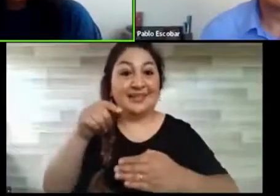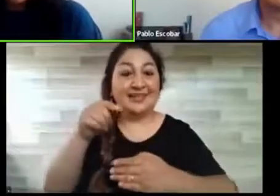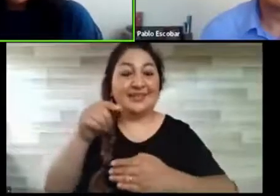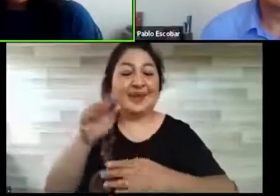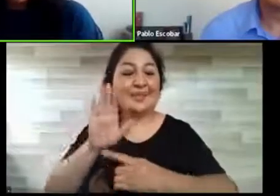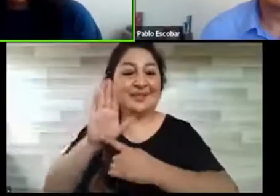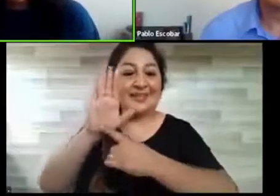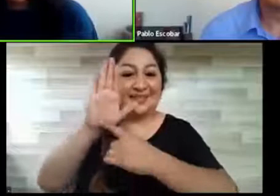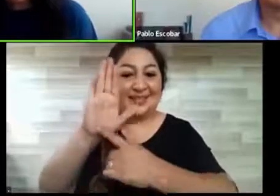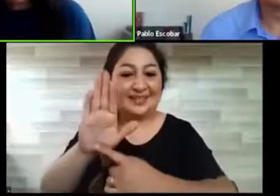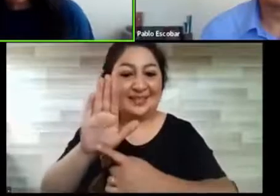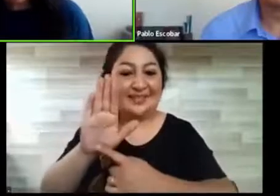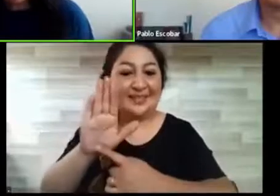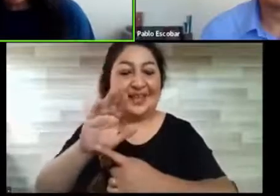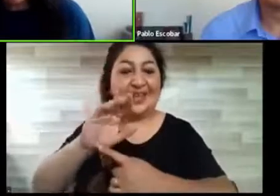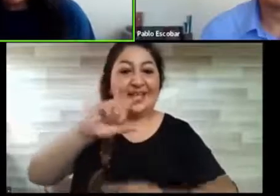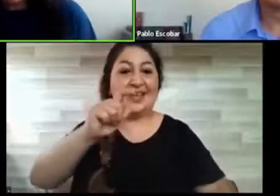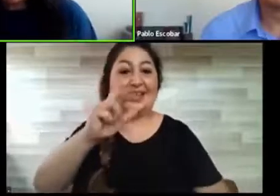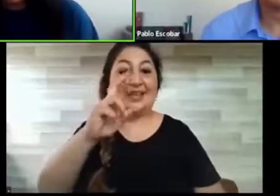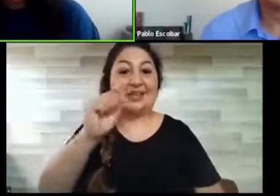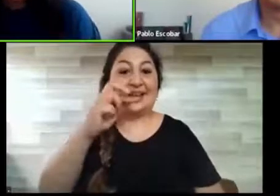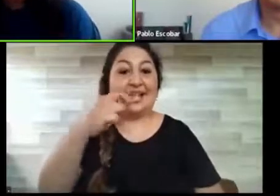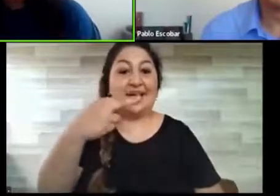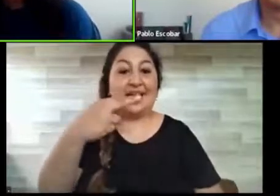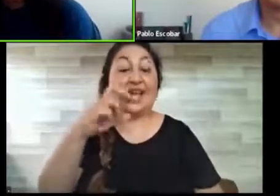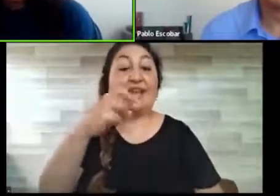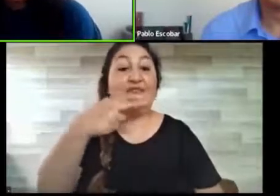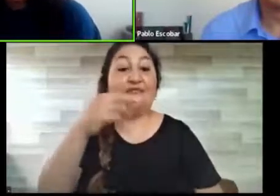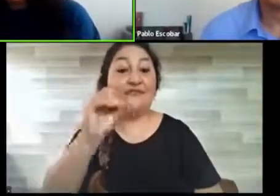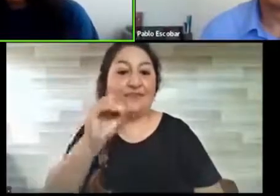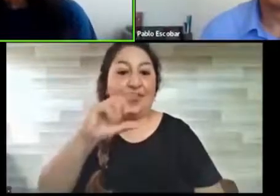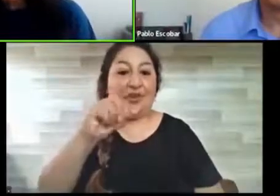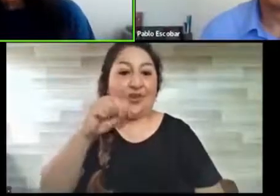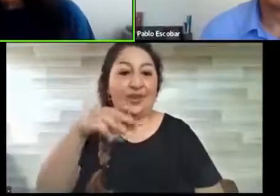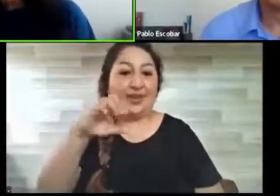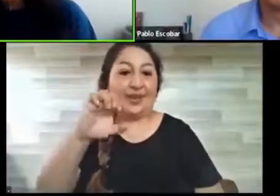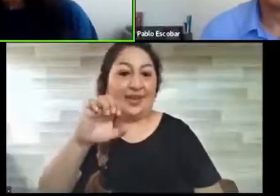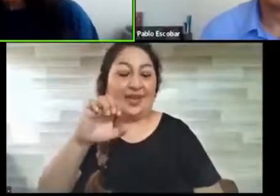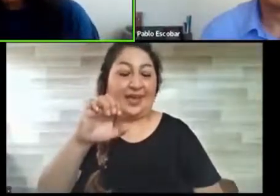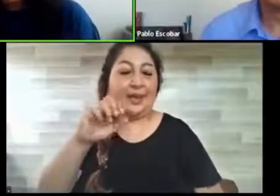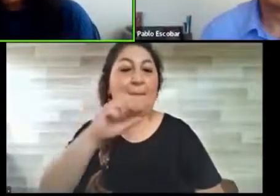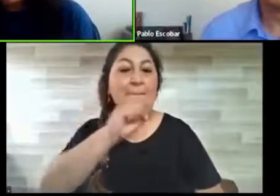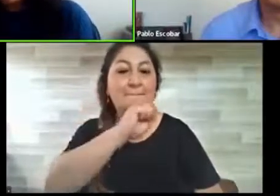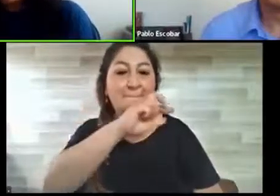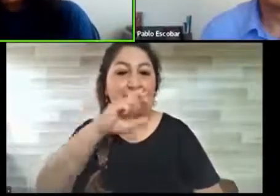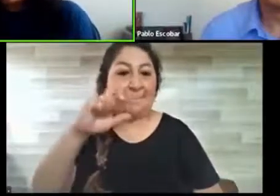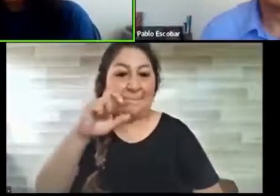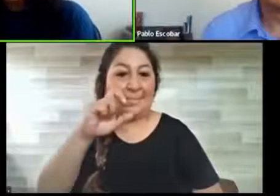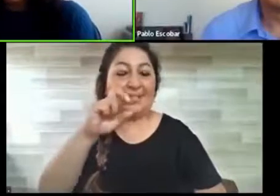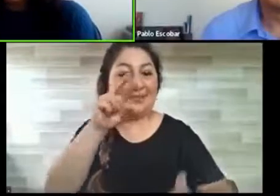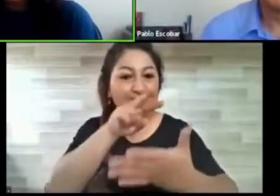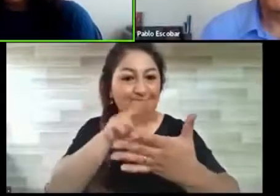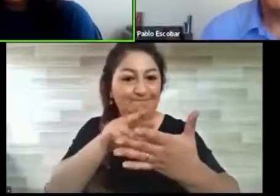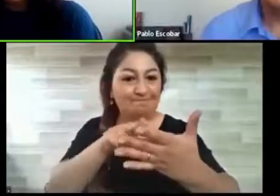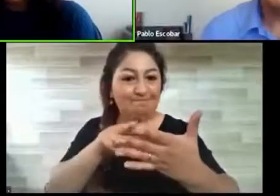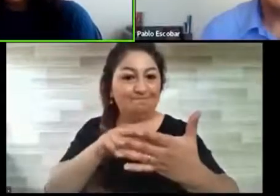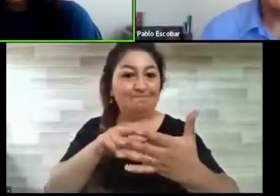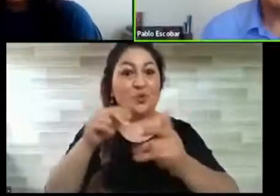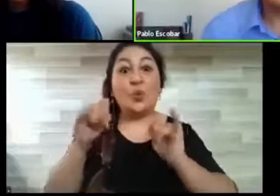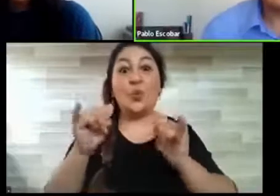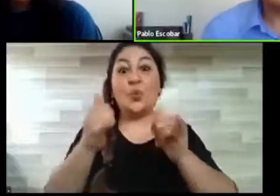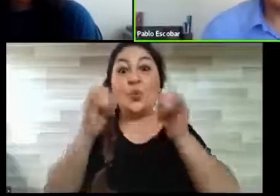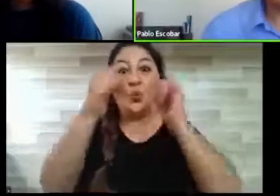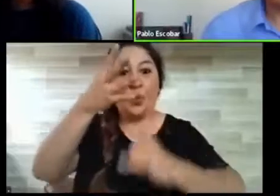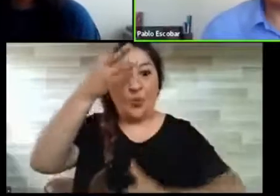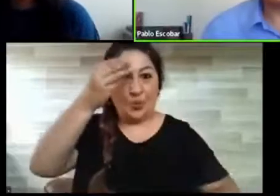es Graphogame, una aplicación para aprender a leer jugando. Muchas gracias, Pablo, por acompañarnos en esta charla. No, Paulina,